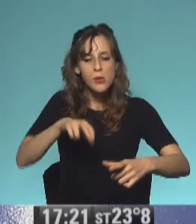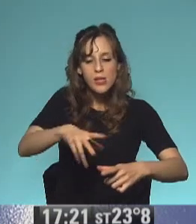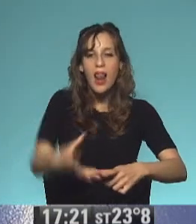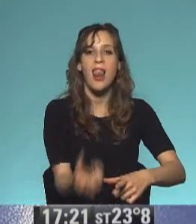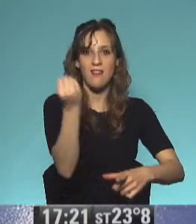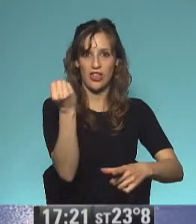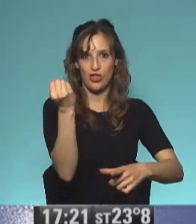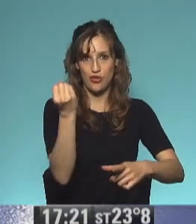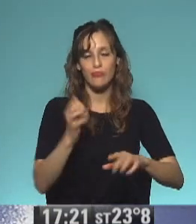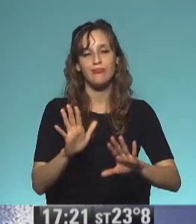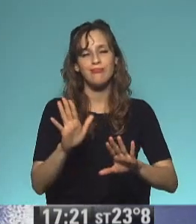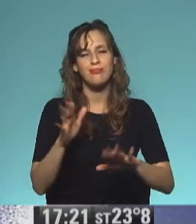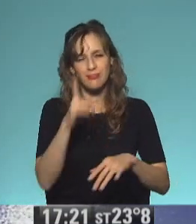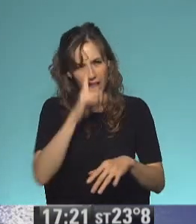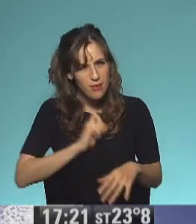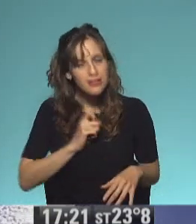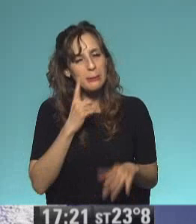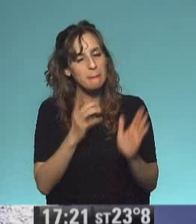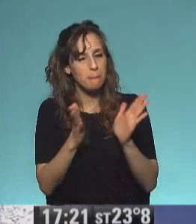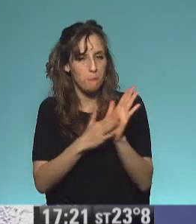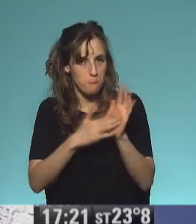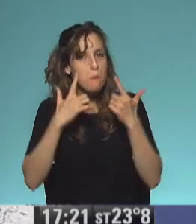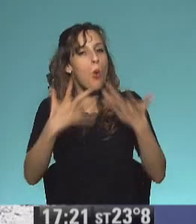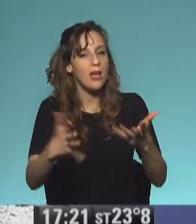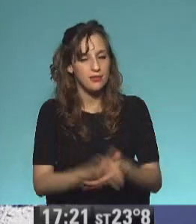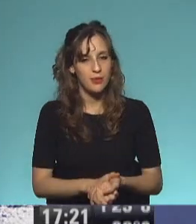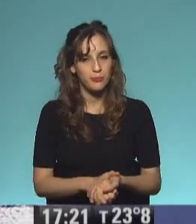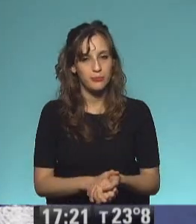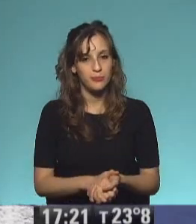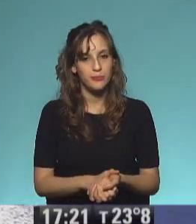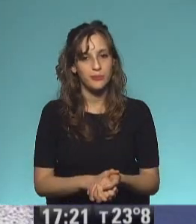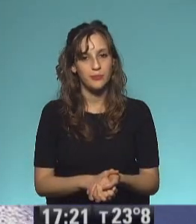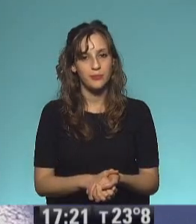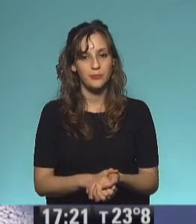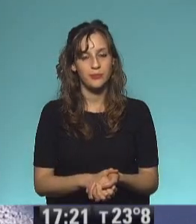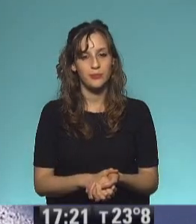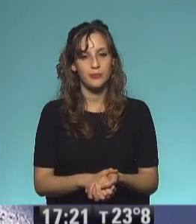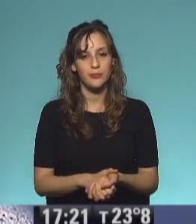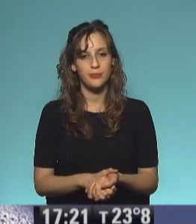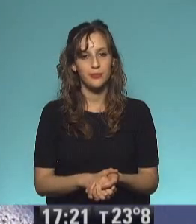¿Empezamos? Perfecto. O sea, ¿te animás? Voy yo con el primero, mira. Dale. Ahí, va.